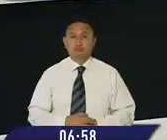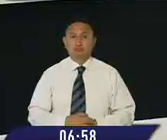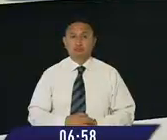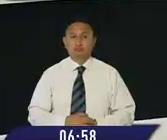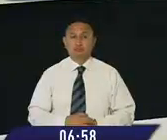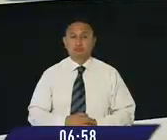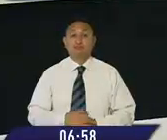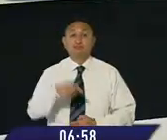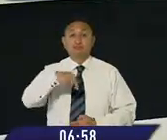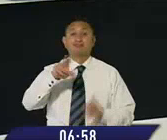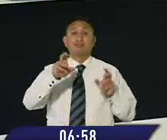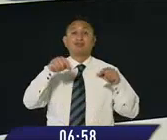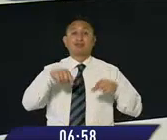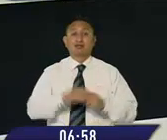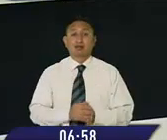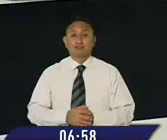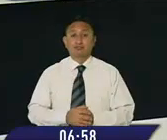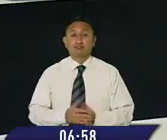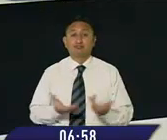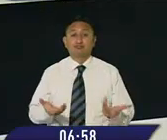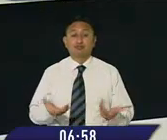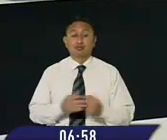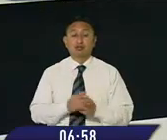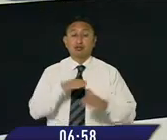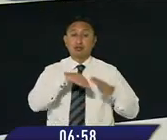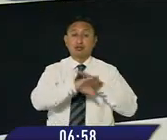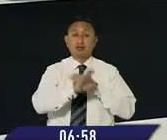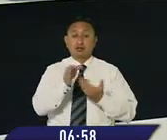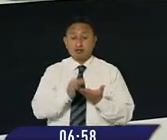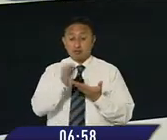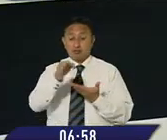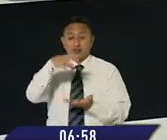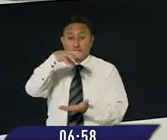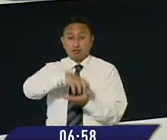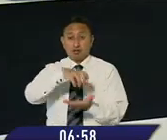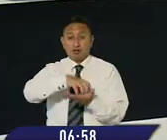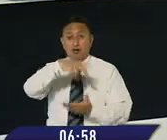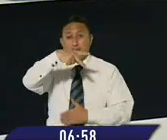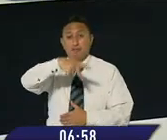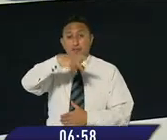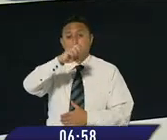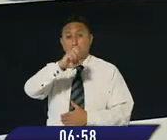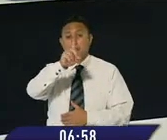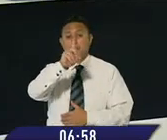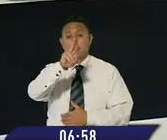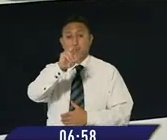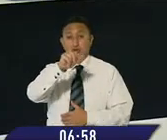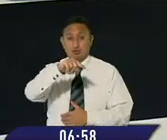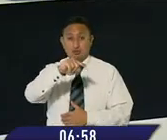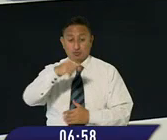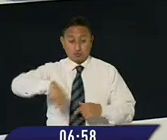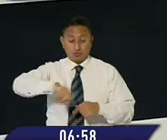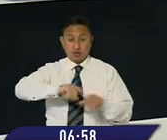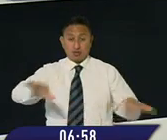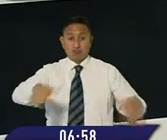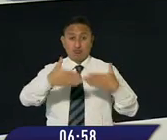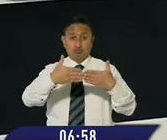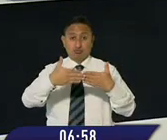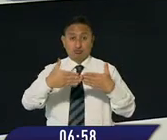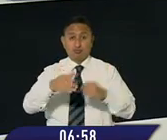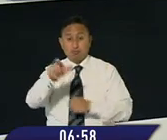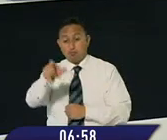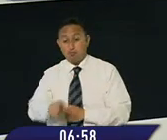Y en ese mismo panorama, los ingresos y salidas a los cantones Cayambe y Pedro Moncayo de la provincia de Pichincha fueron bloqueados